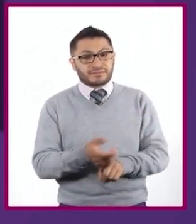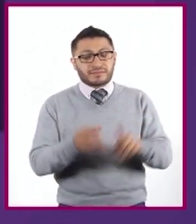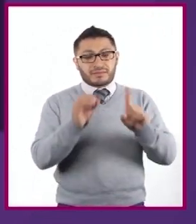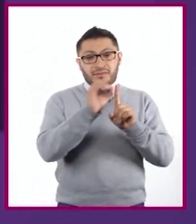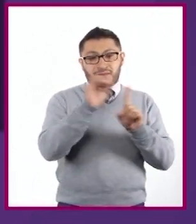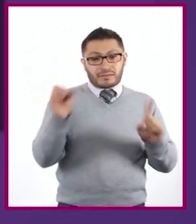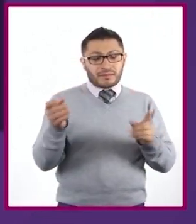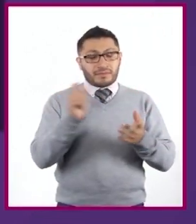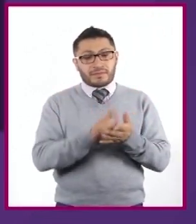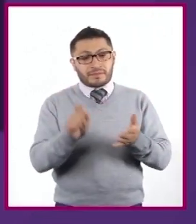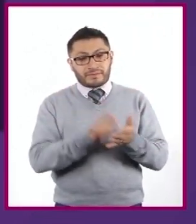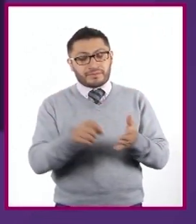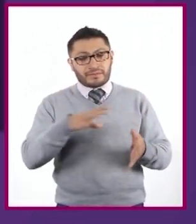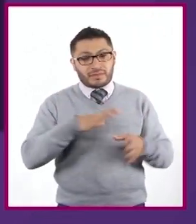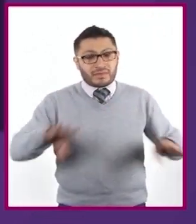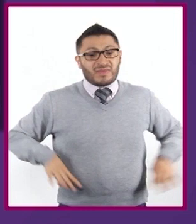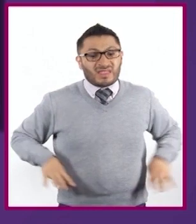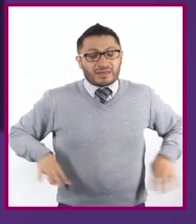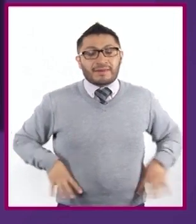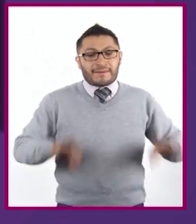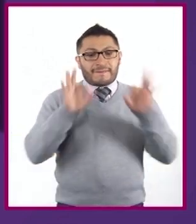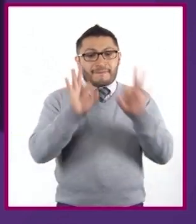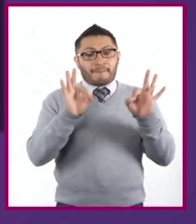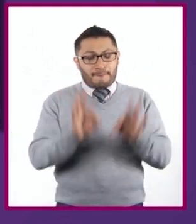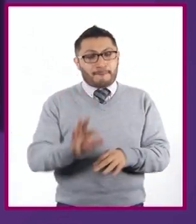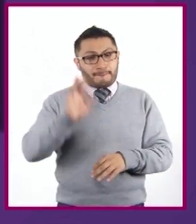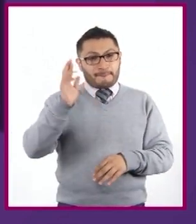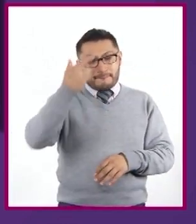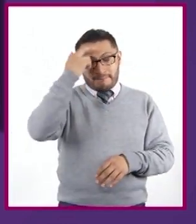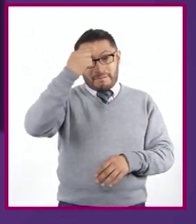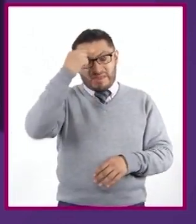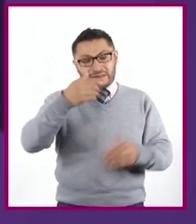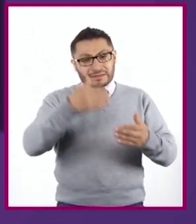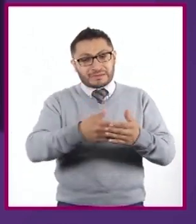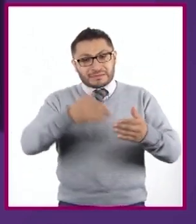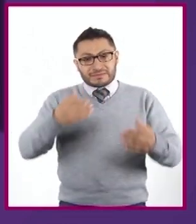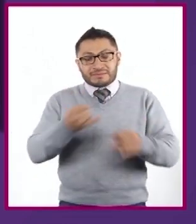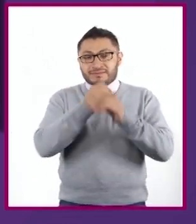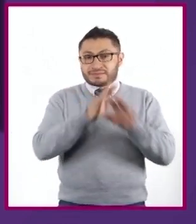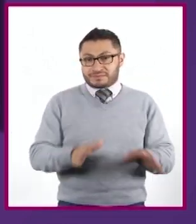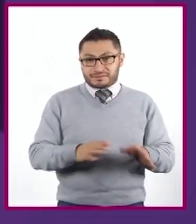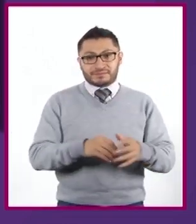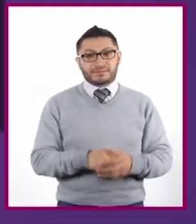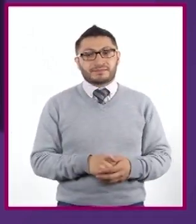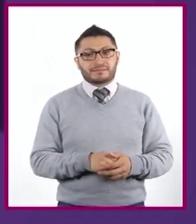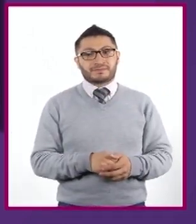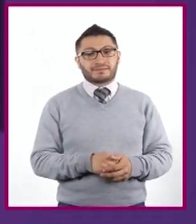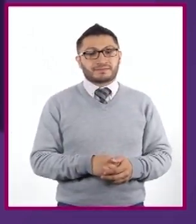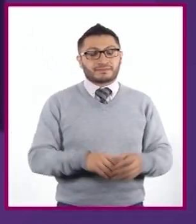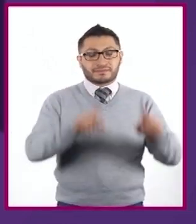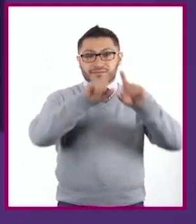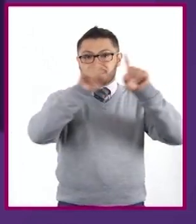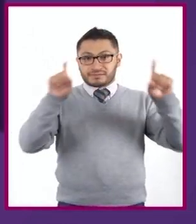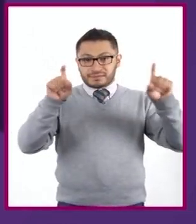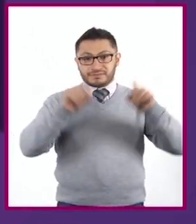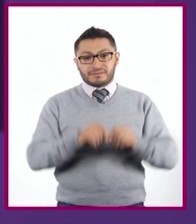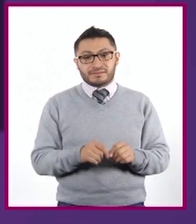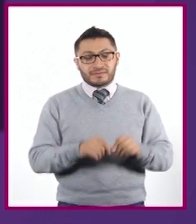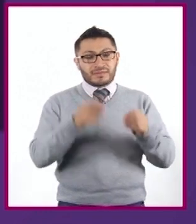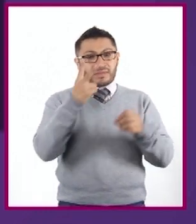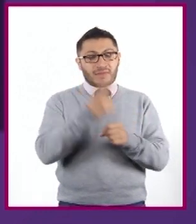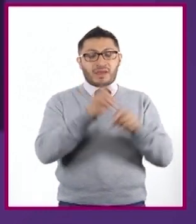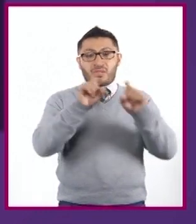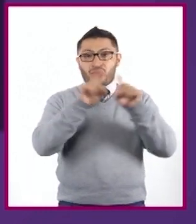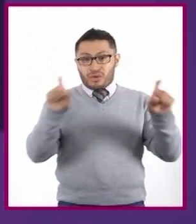de un texto hay elementos precisos a considerar para la anticipación de información. Los títulos, los